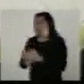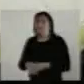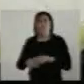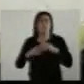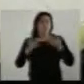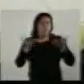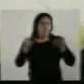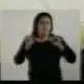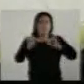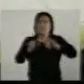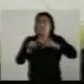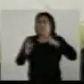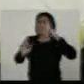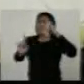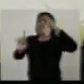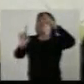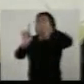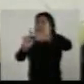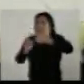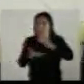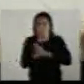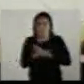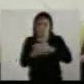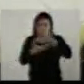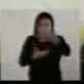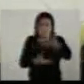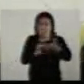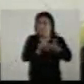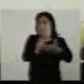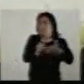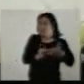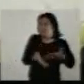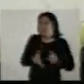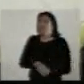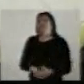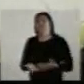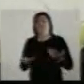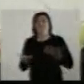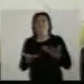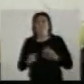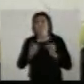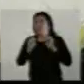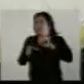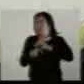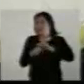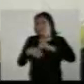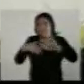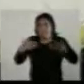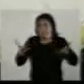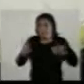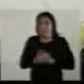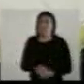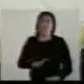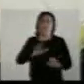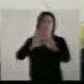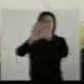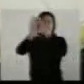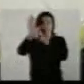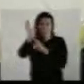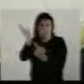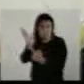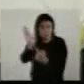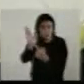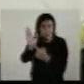Y entonces se queda el objetivo en el papel sueño, mojado en tinta. ¿No? Sí, claro. No se lleva a la práctica. No. Entonces, la